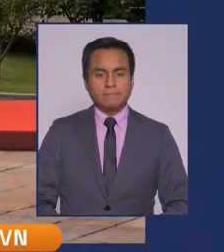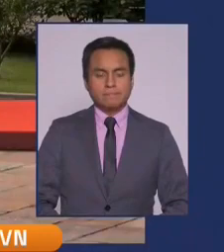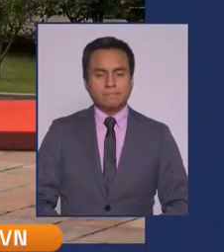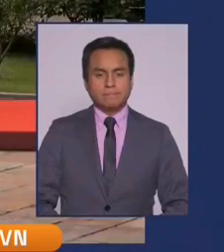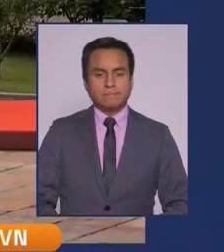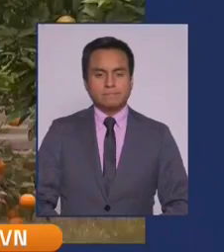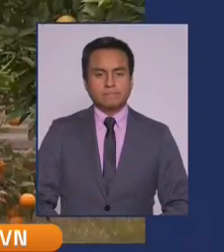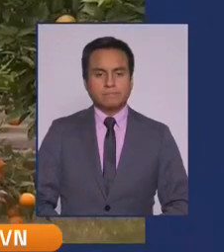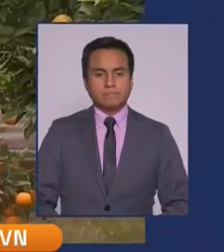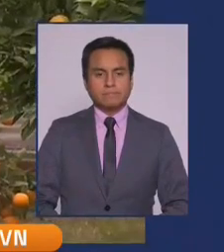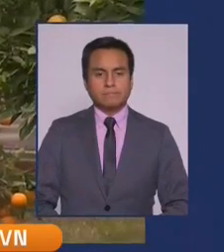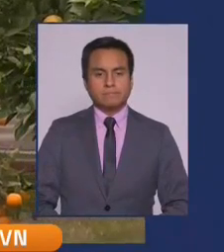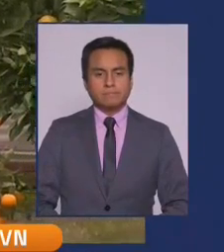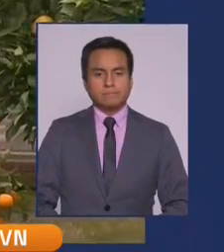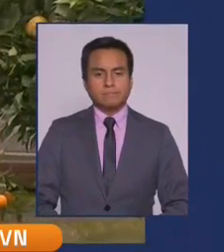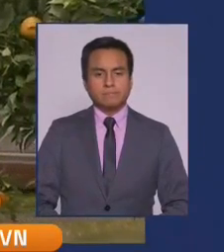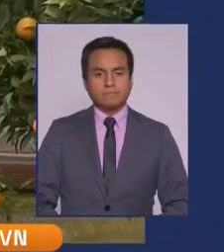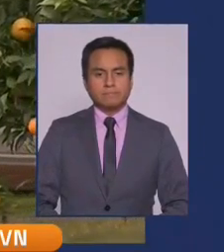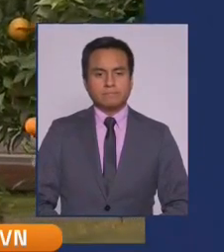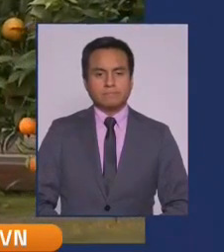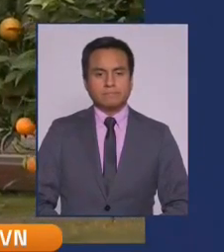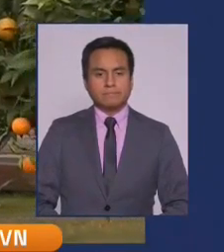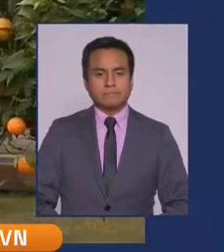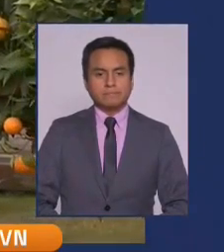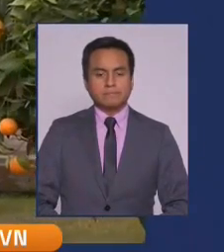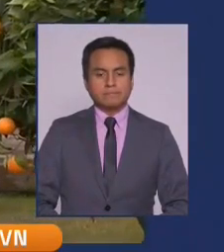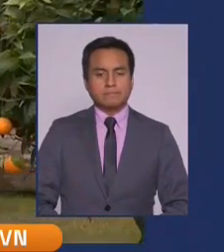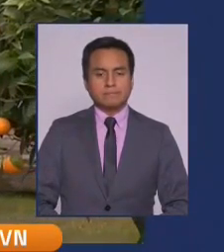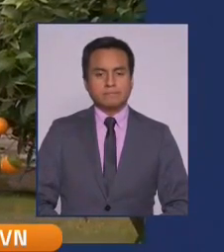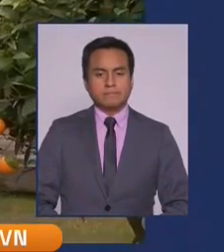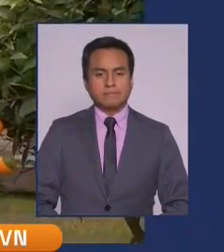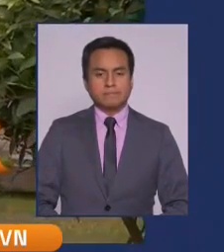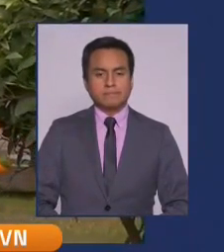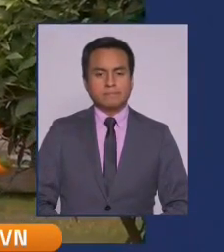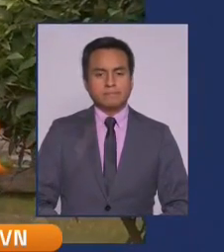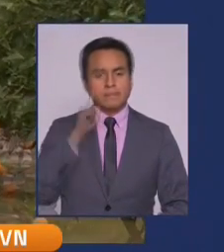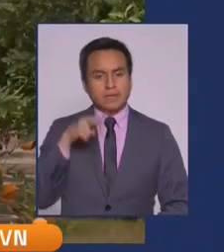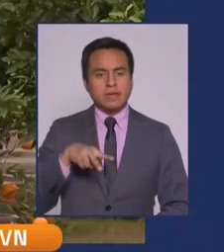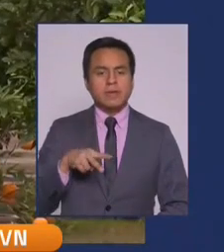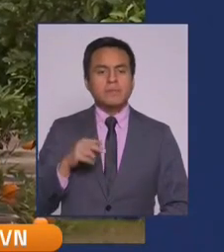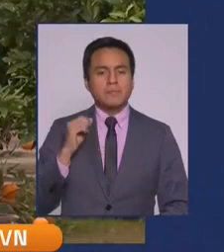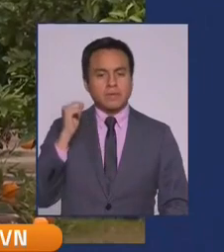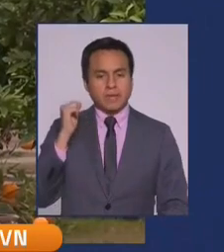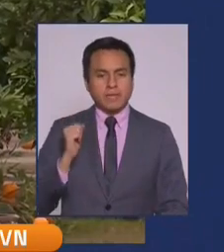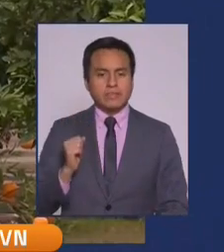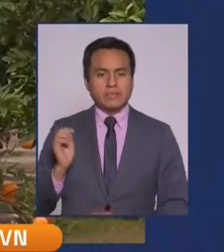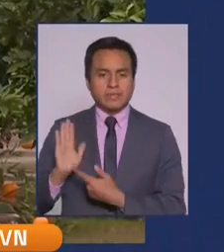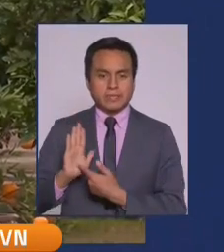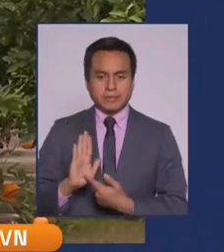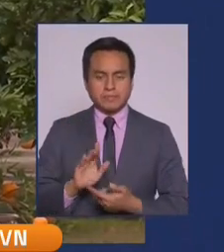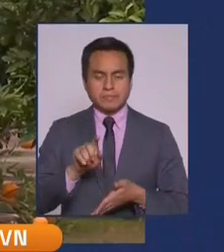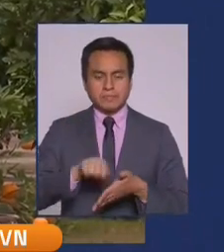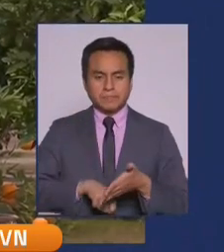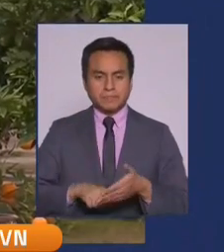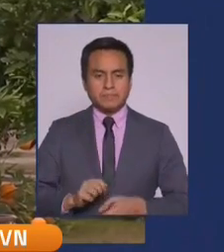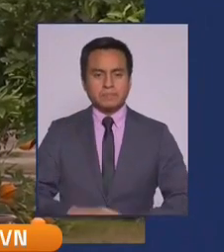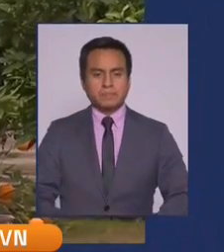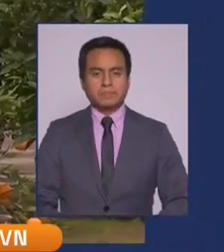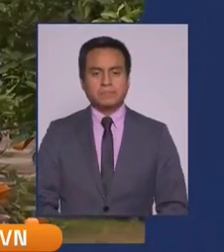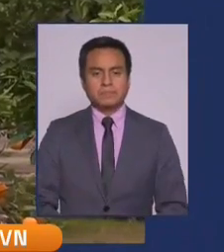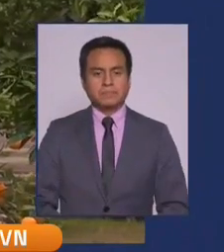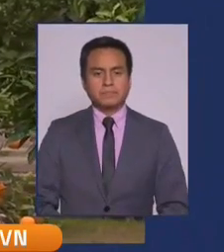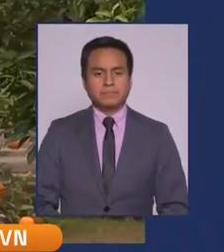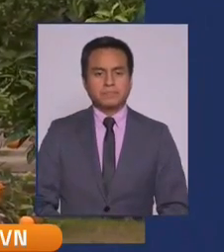quedamos incluidos los alcaldes y concejales en límite a la reelección desde ahora, en una elección que está a 9 meses de la fecha en